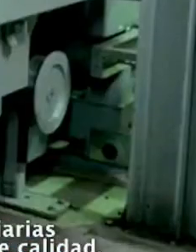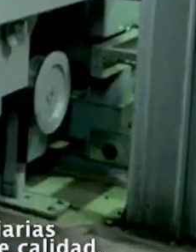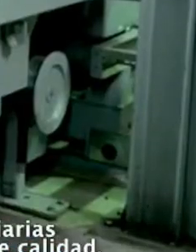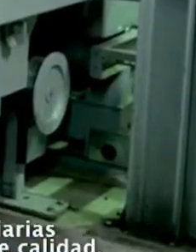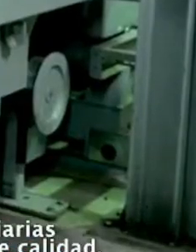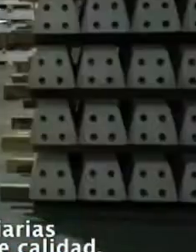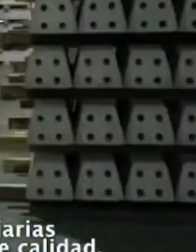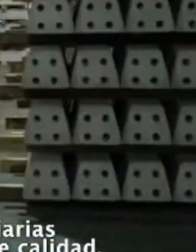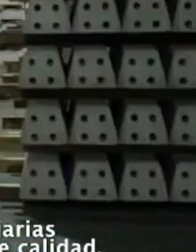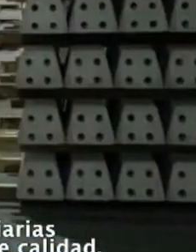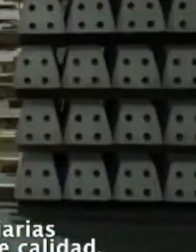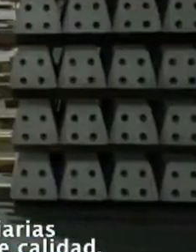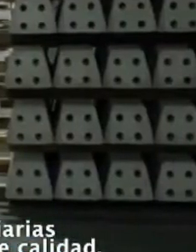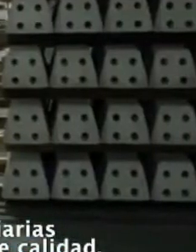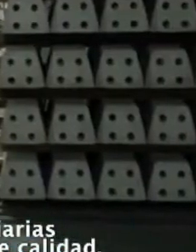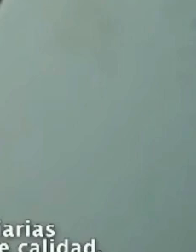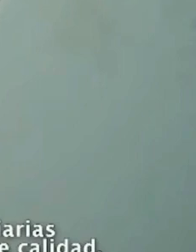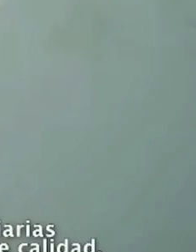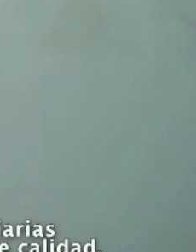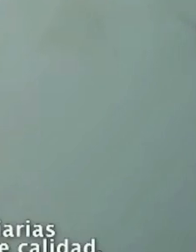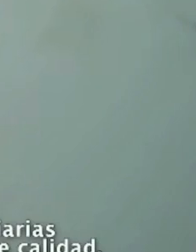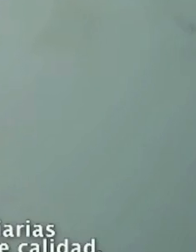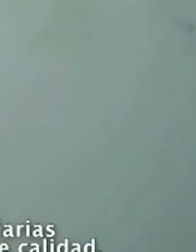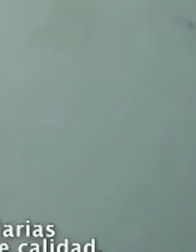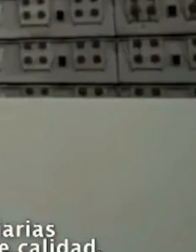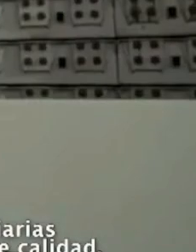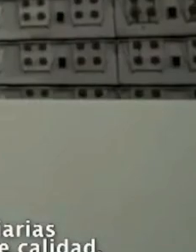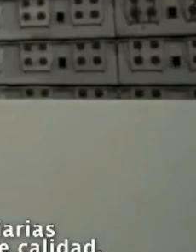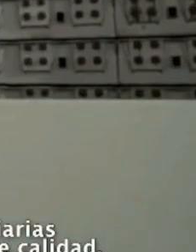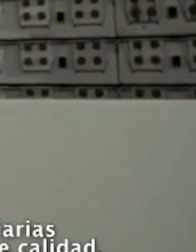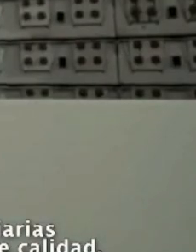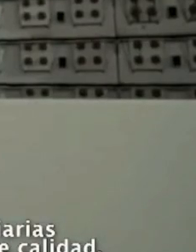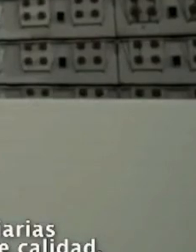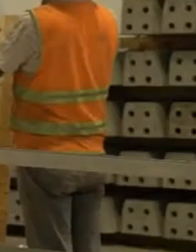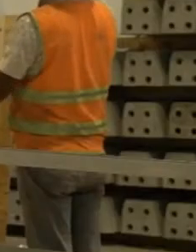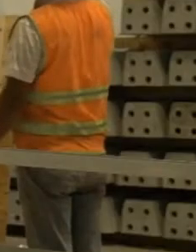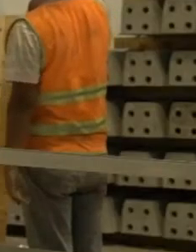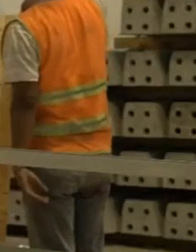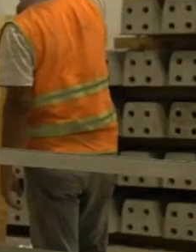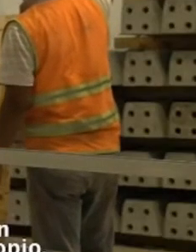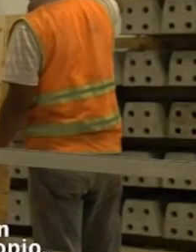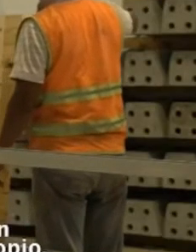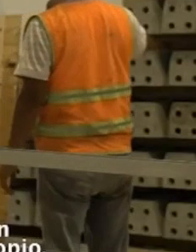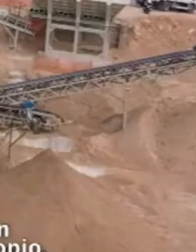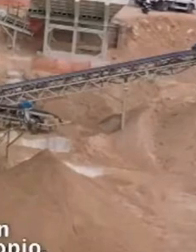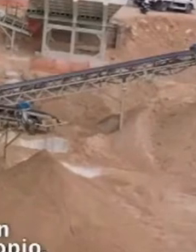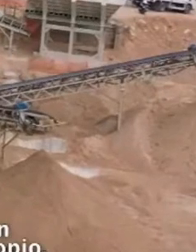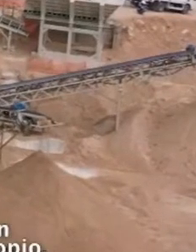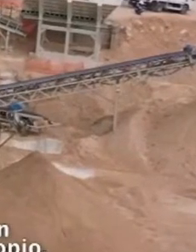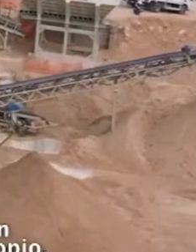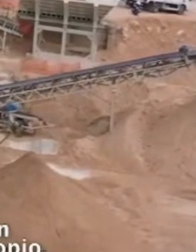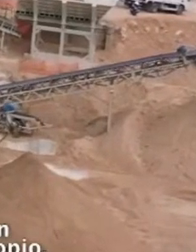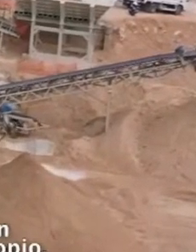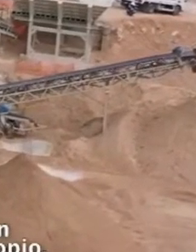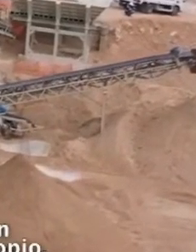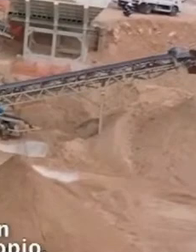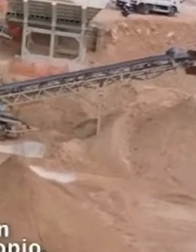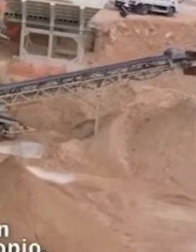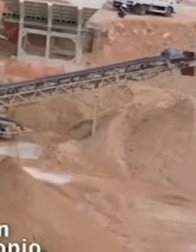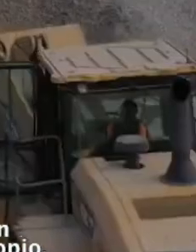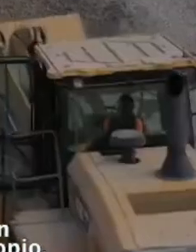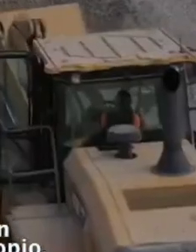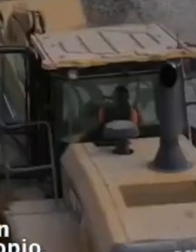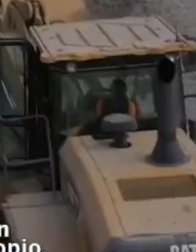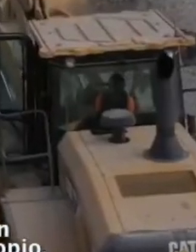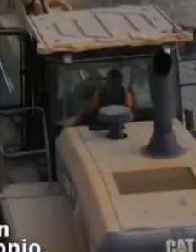2.688 piezas diarias con los más altos estándares y bajo rigurosas pruebas de calidad. En el mismo tramo, avanzamos con la